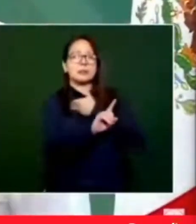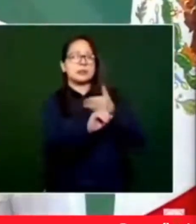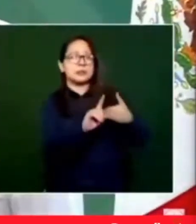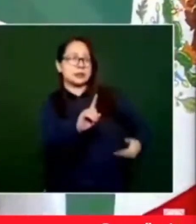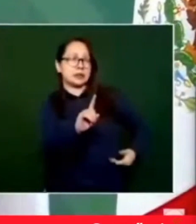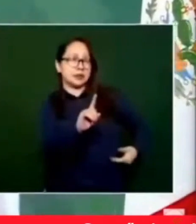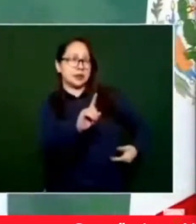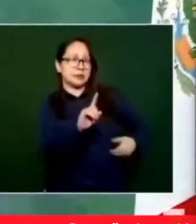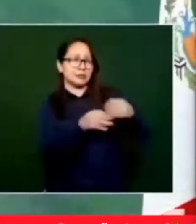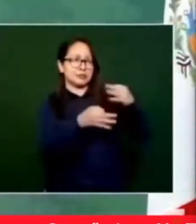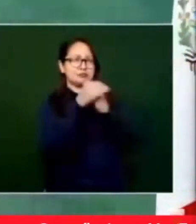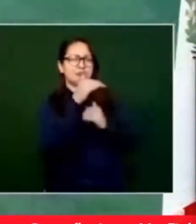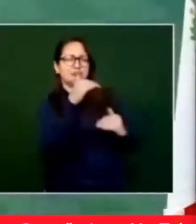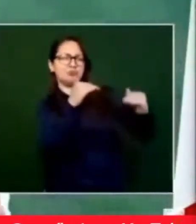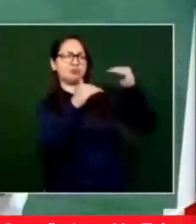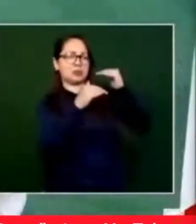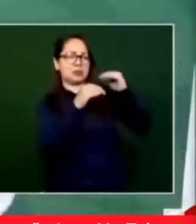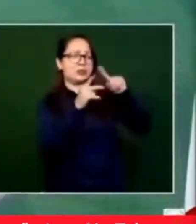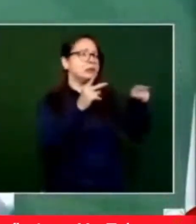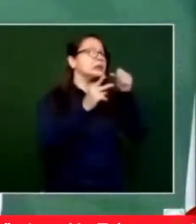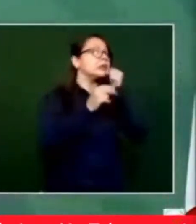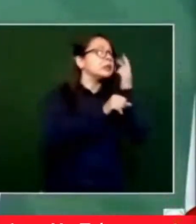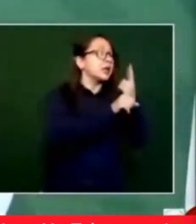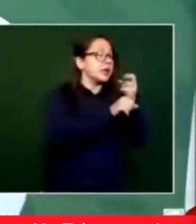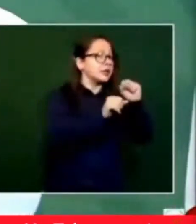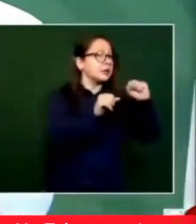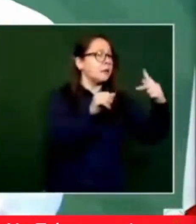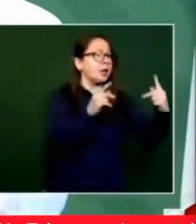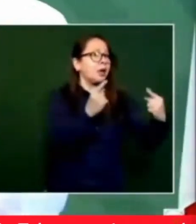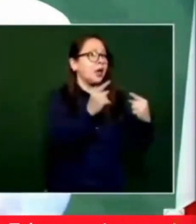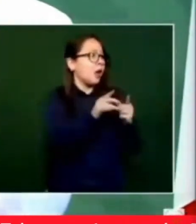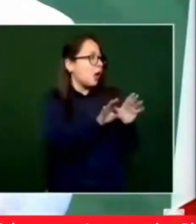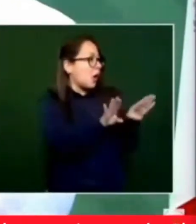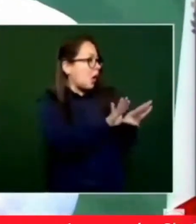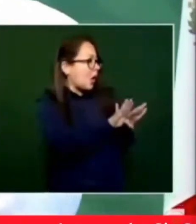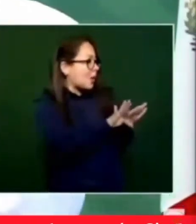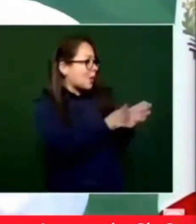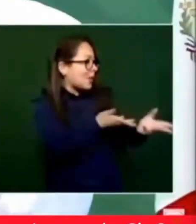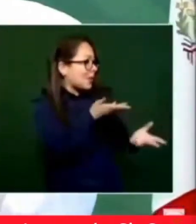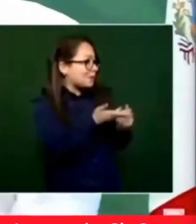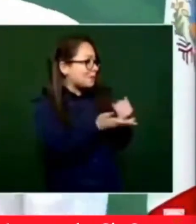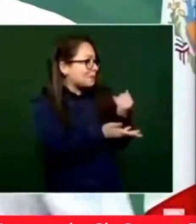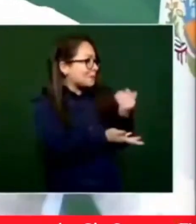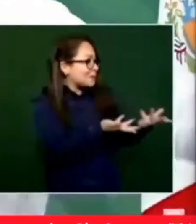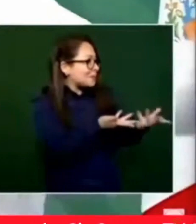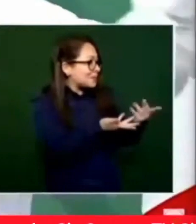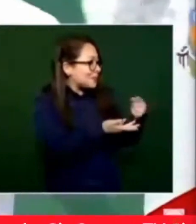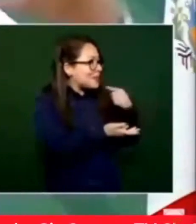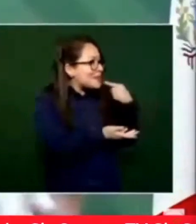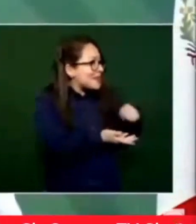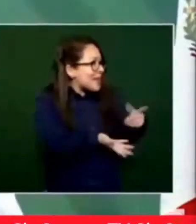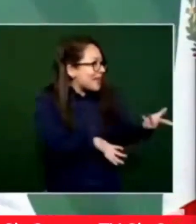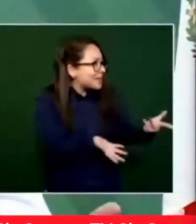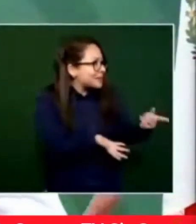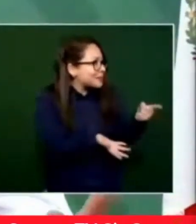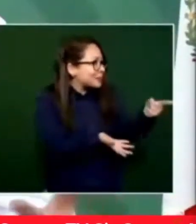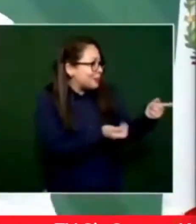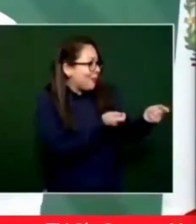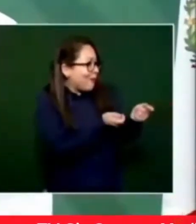sí, pero ¿cómo te quejas si tú vas a